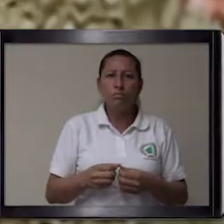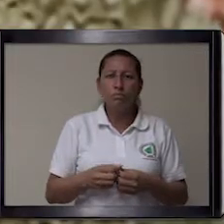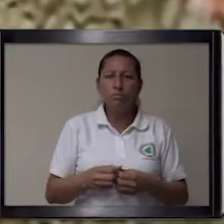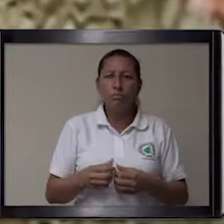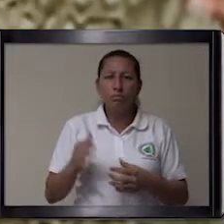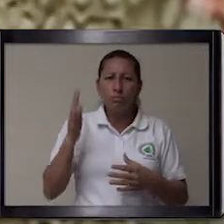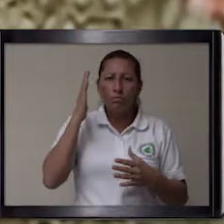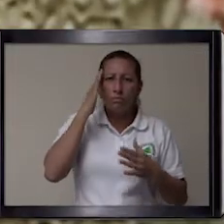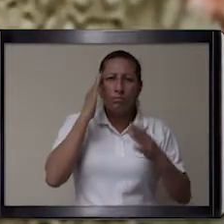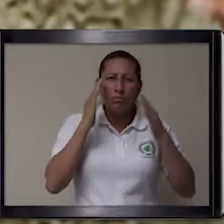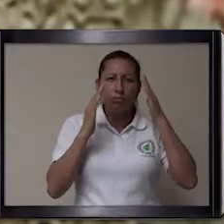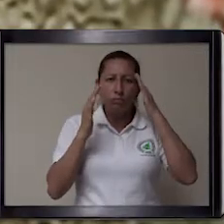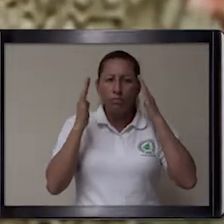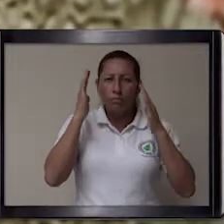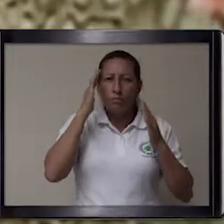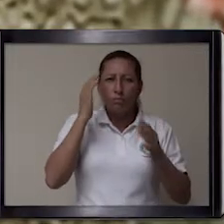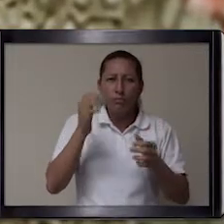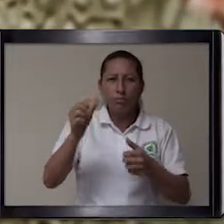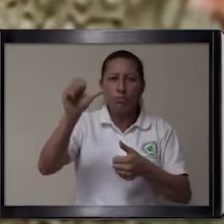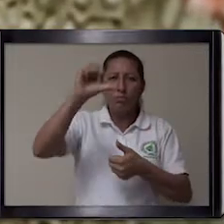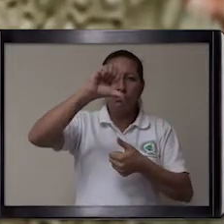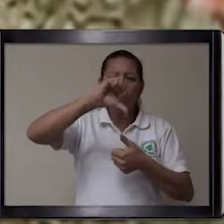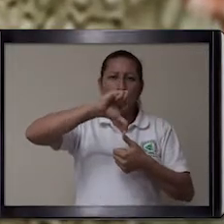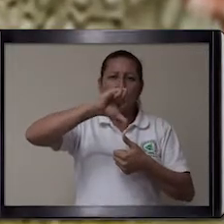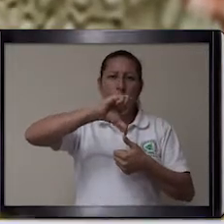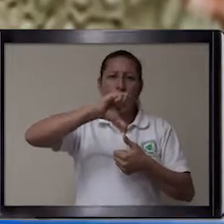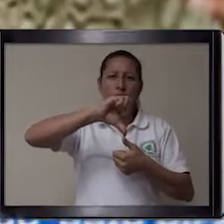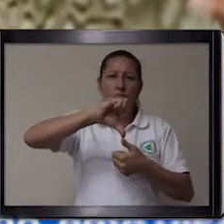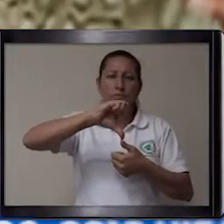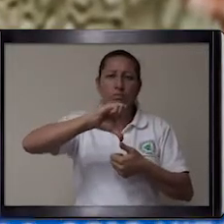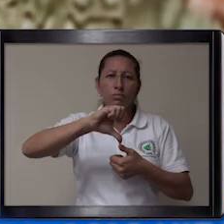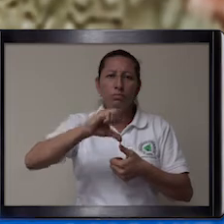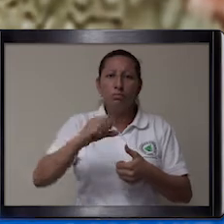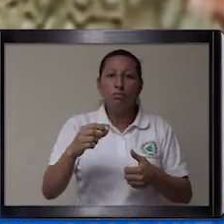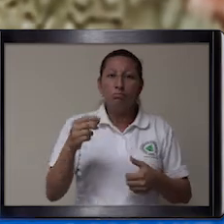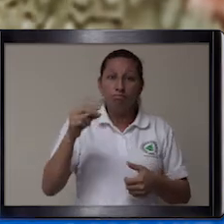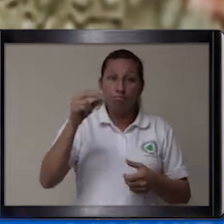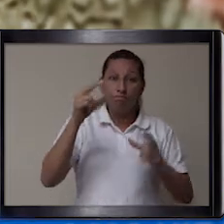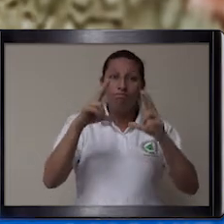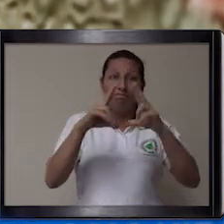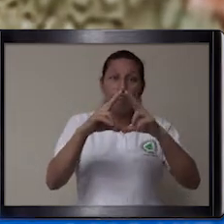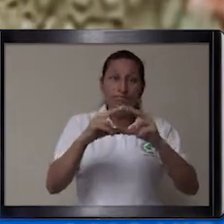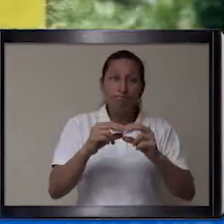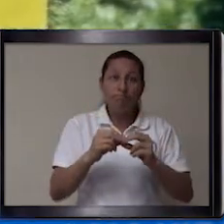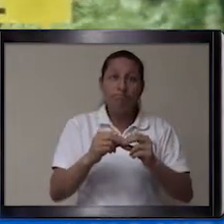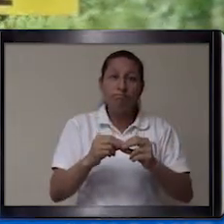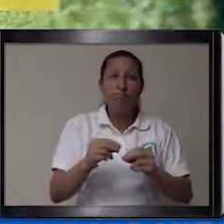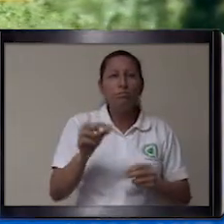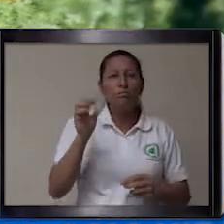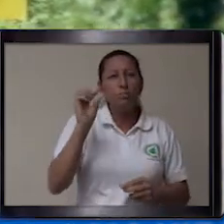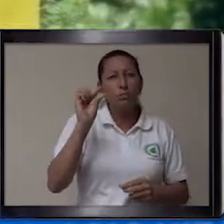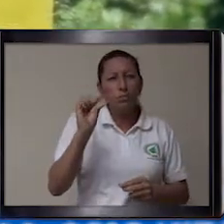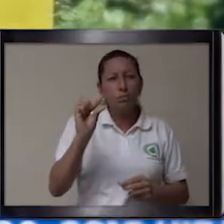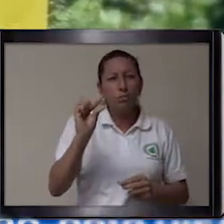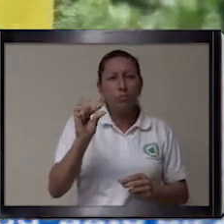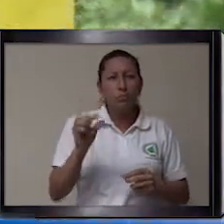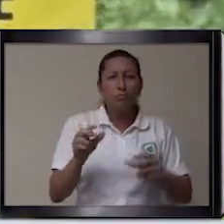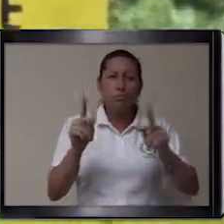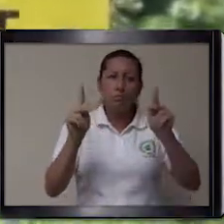eventos? Porque a nivel de Centroamérica, además, somos el país con menor población